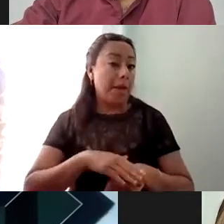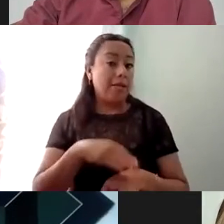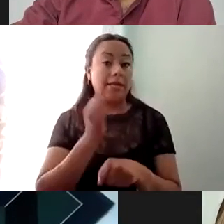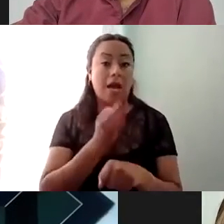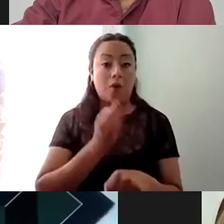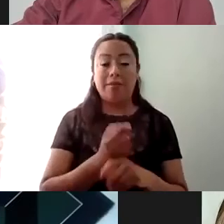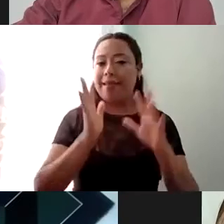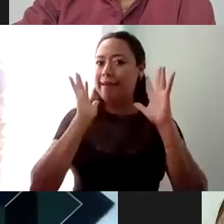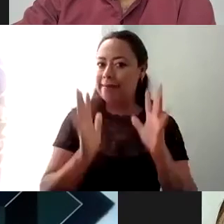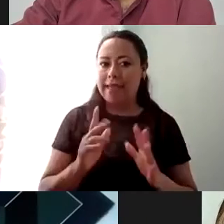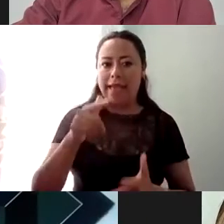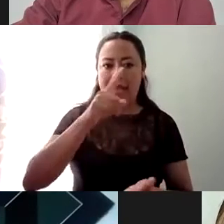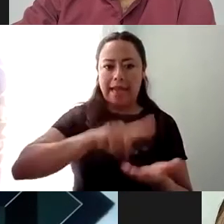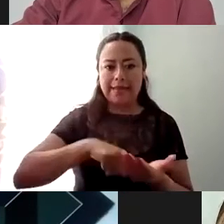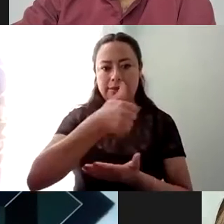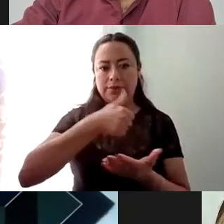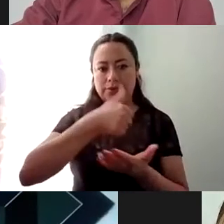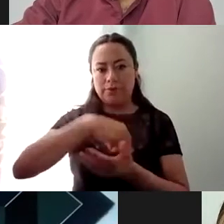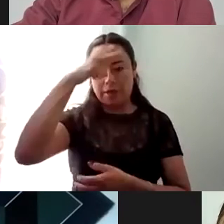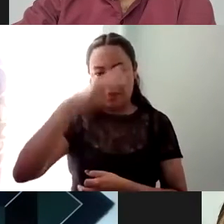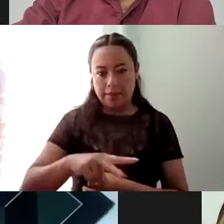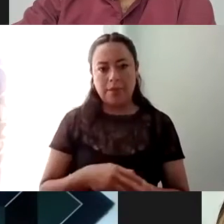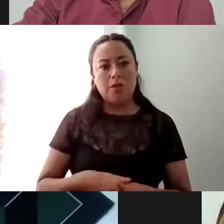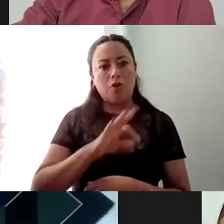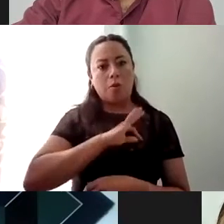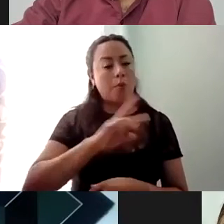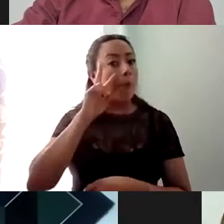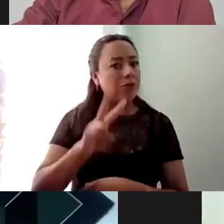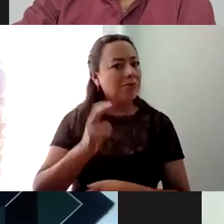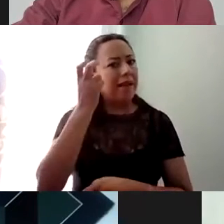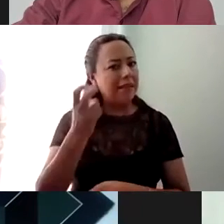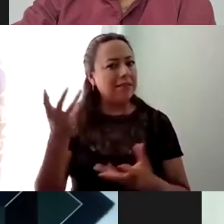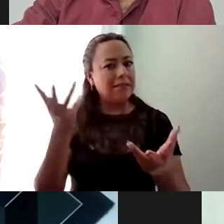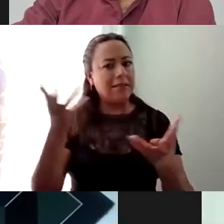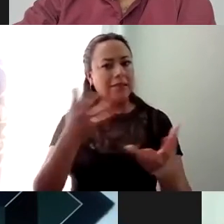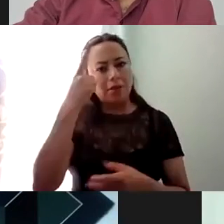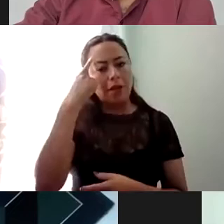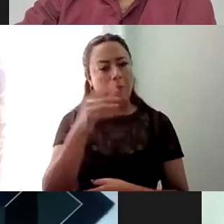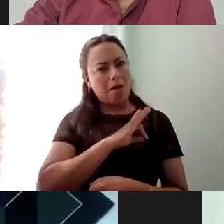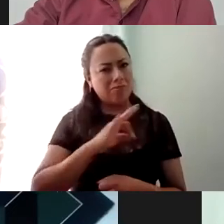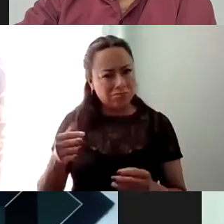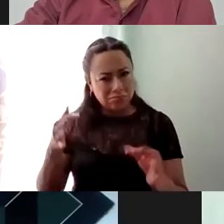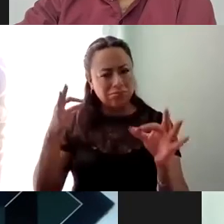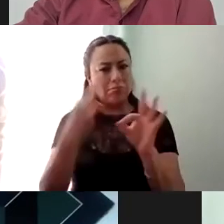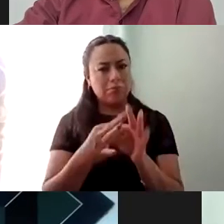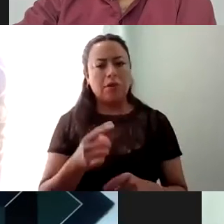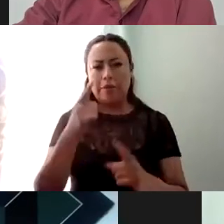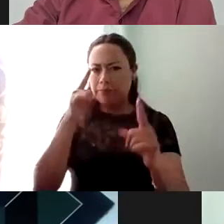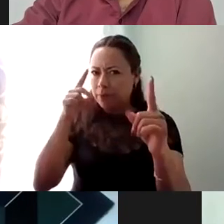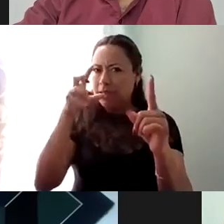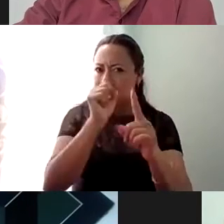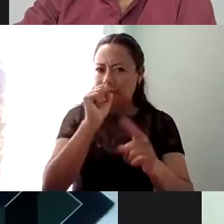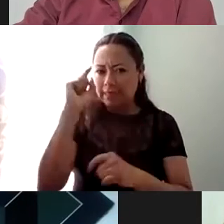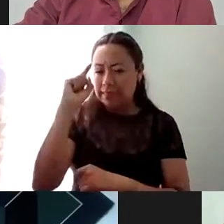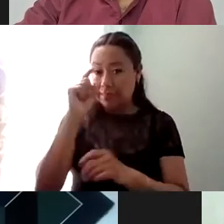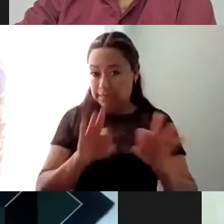Ciudad de México, para poder observar este tipo de acciones, para poderles dar puntualidad. Creo que también uno de los retos importantes que vemos hoy en